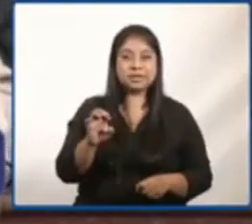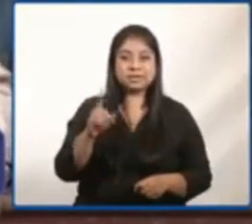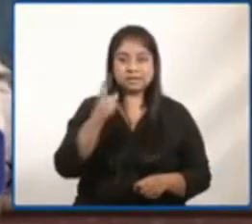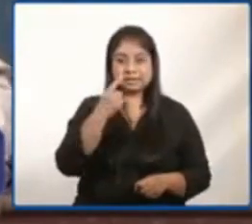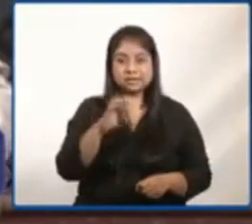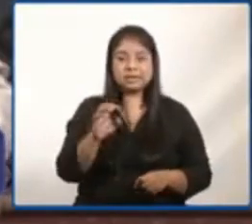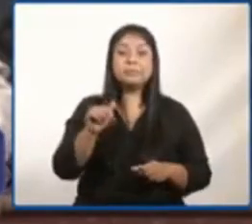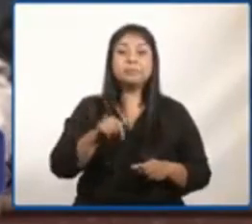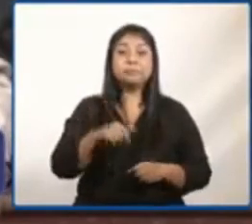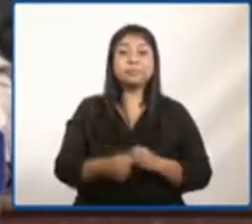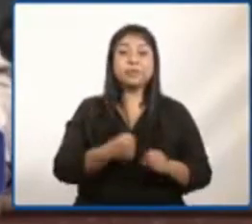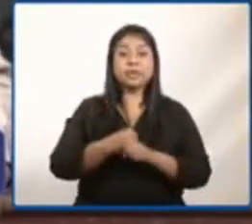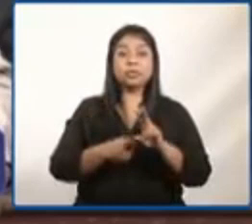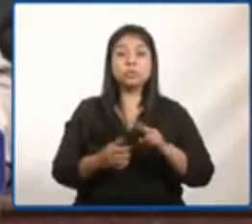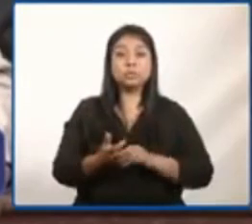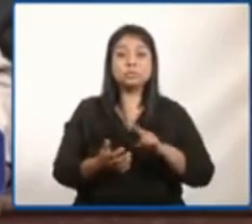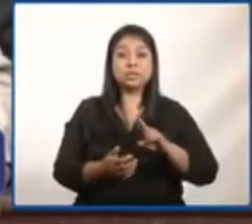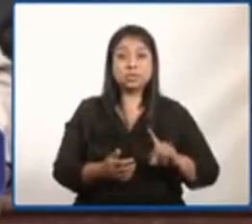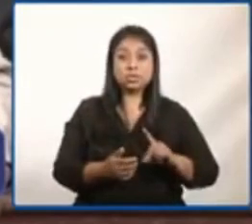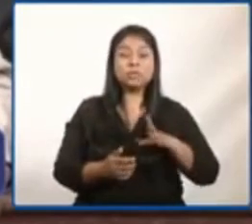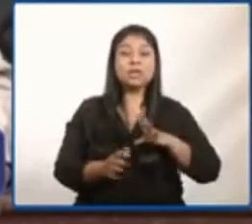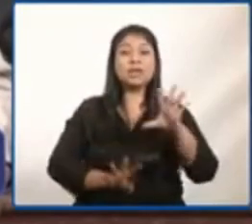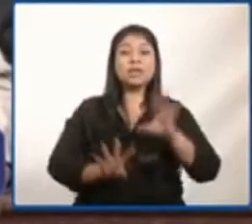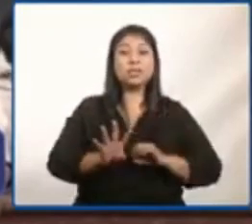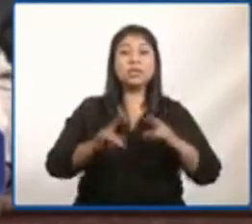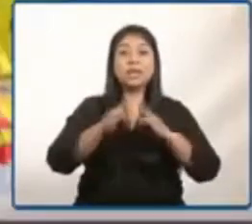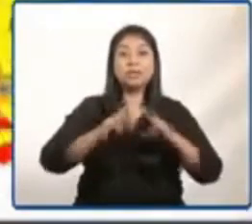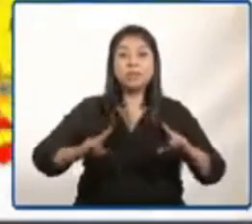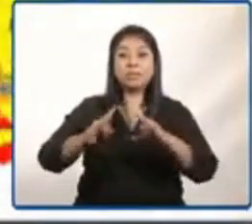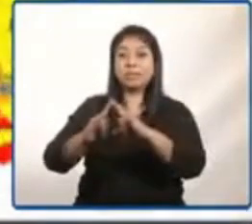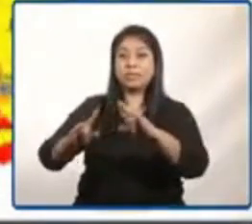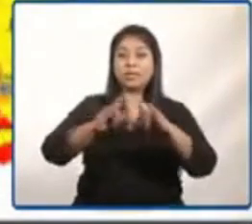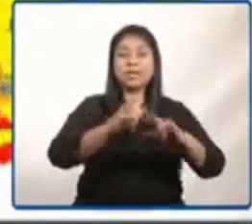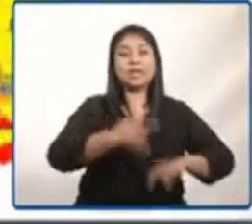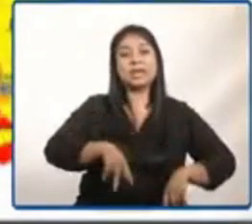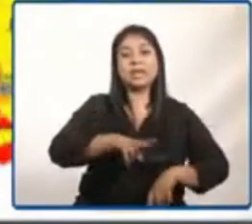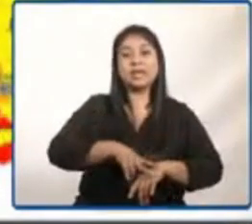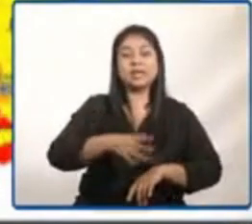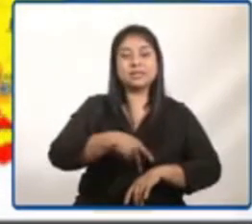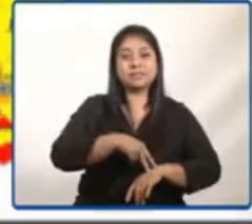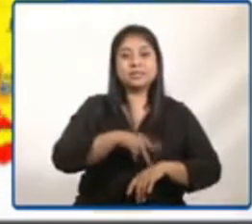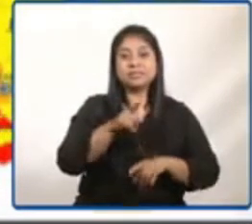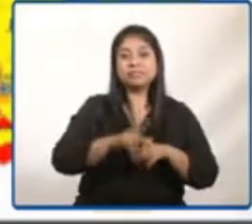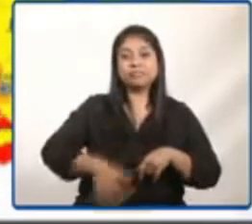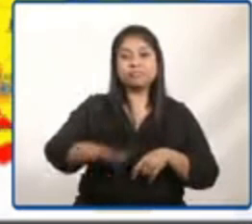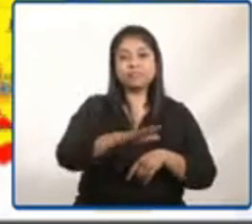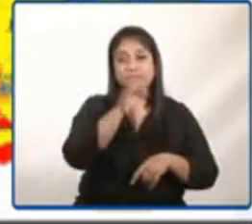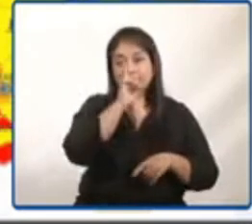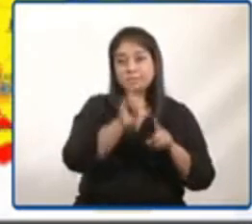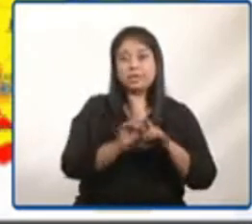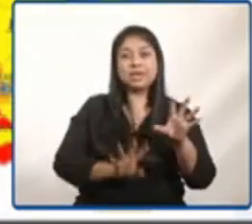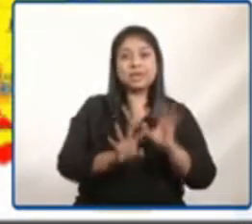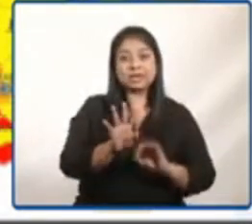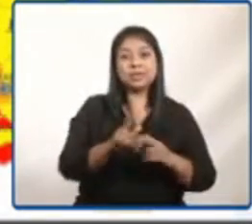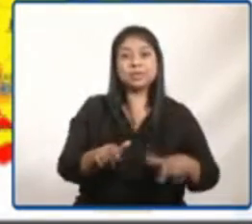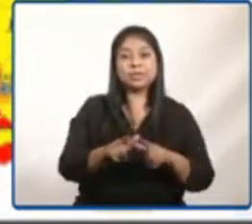a implementar 14 campamentos a nivel nacional y también 14 puestos de control que se